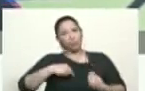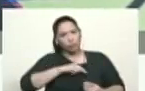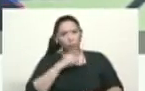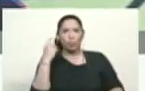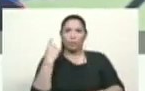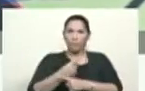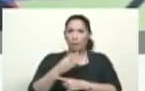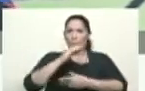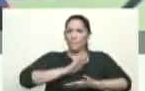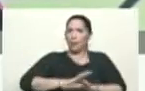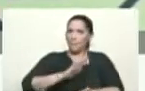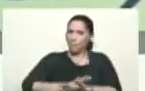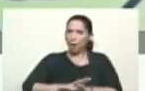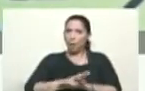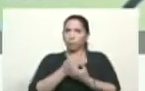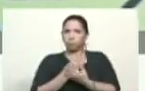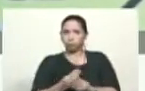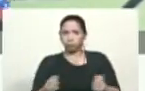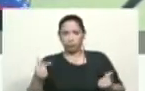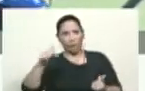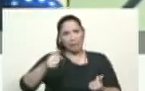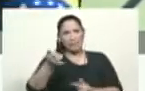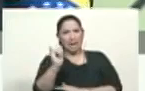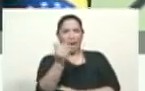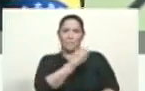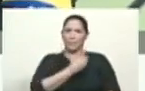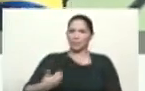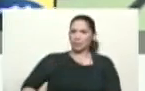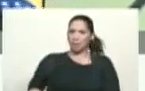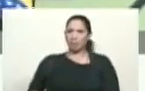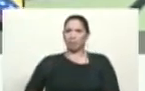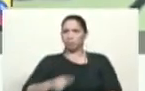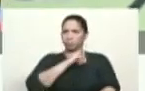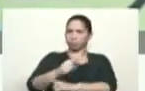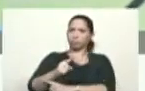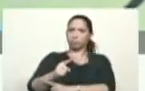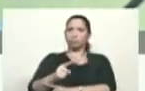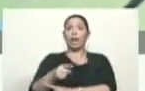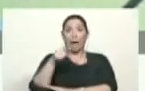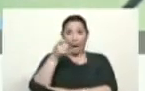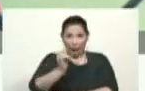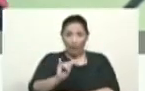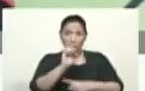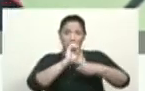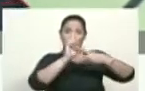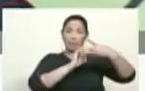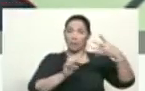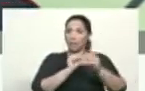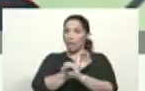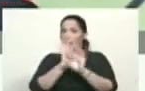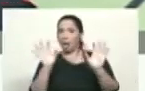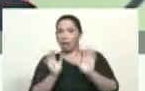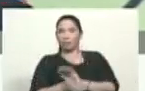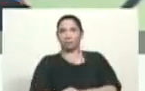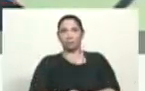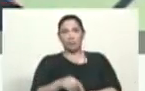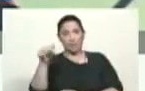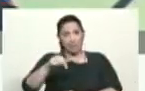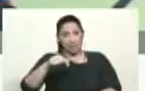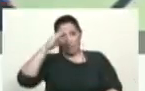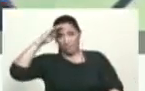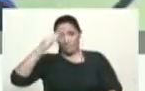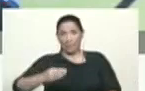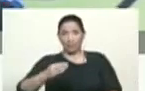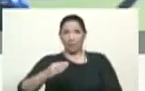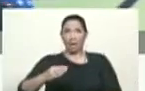serenos. Aquí hay un mando, aquí hay una estrategia clara, y aquí ese militar que